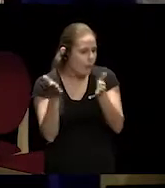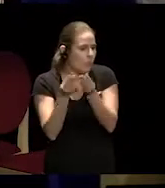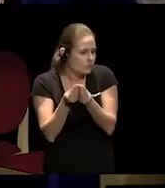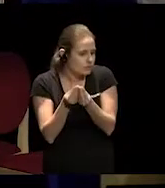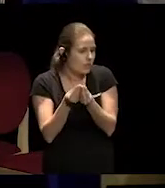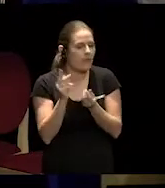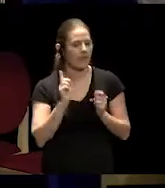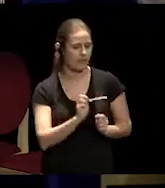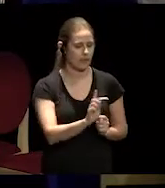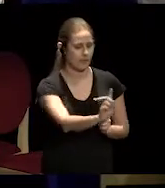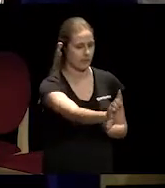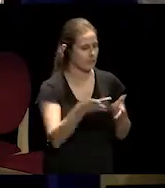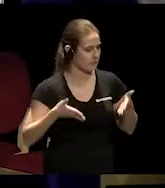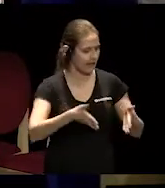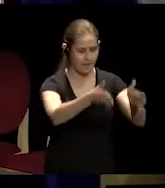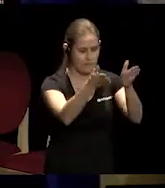Y aquí